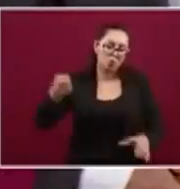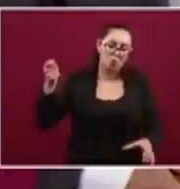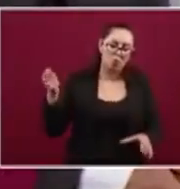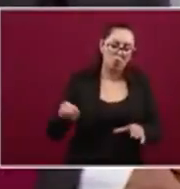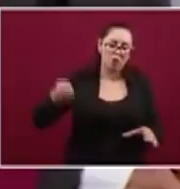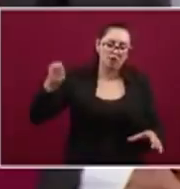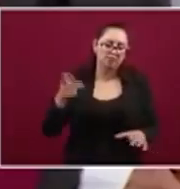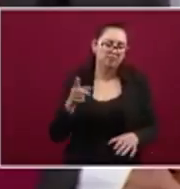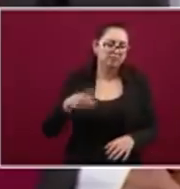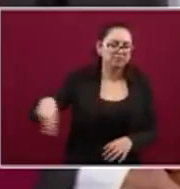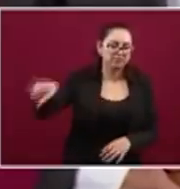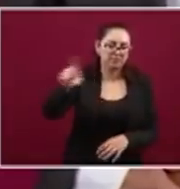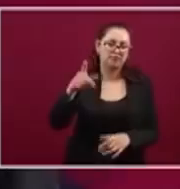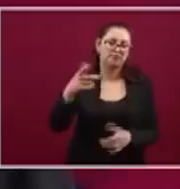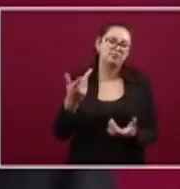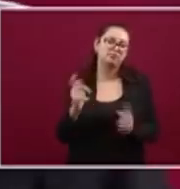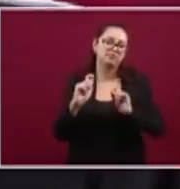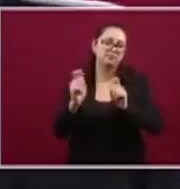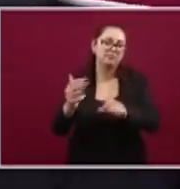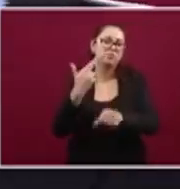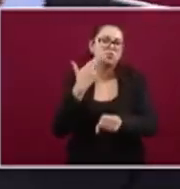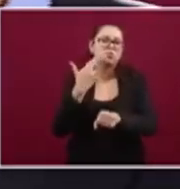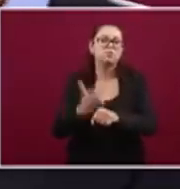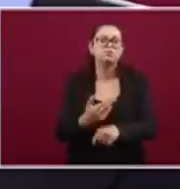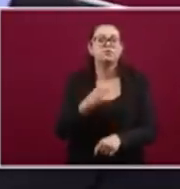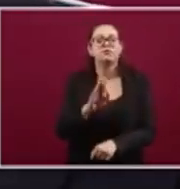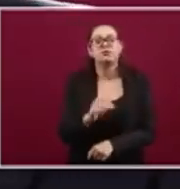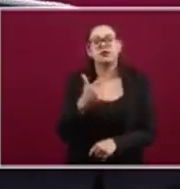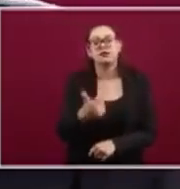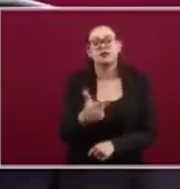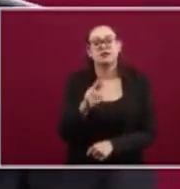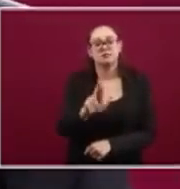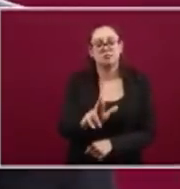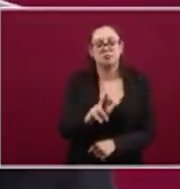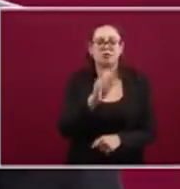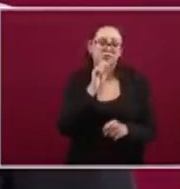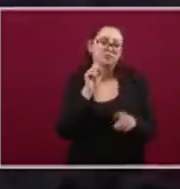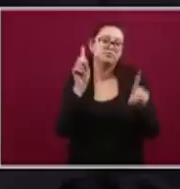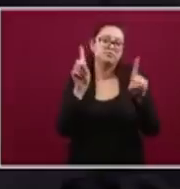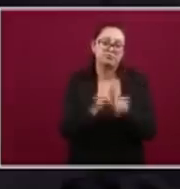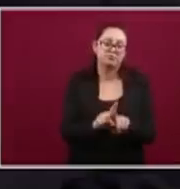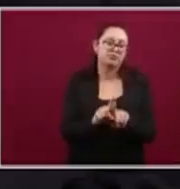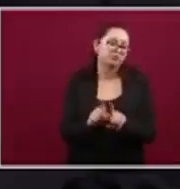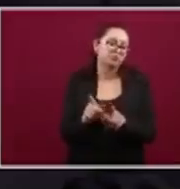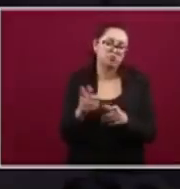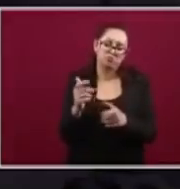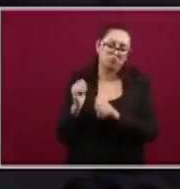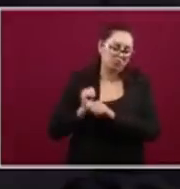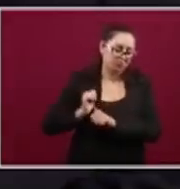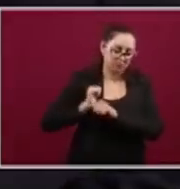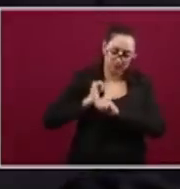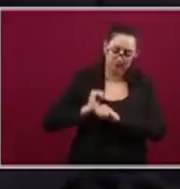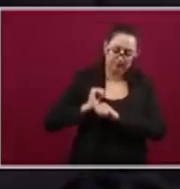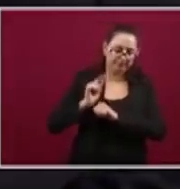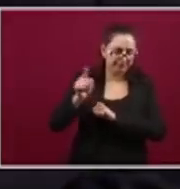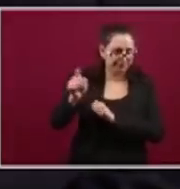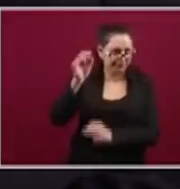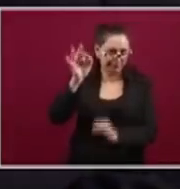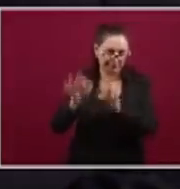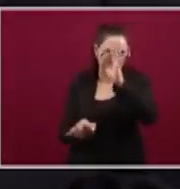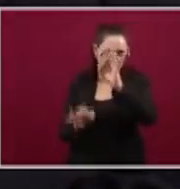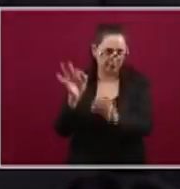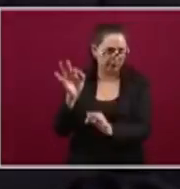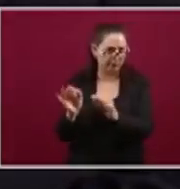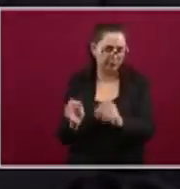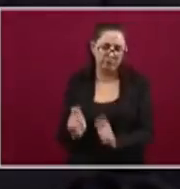en este caso la fiscalía general y al poder judicial y nosotros ser